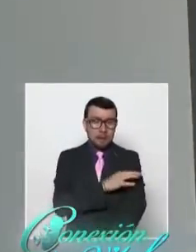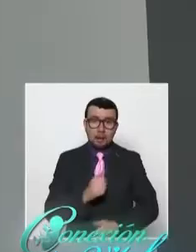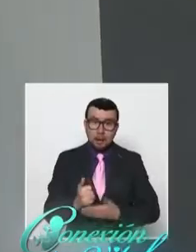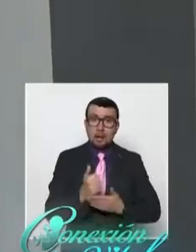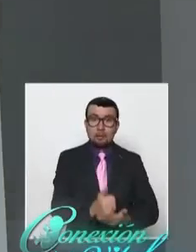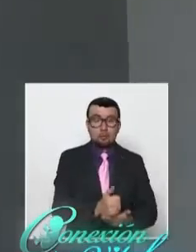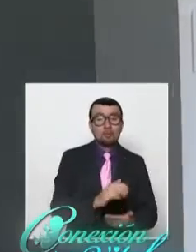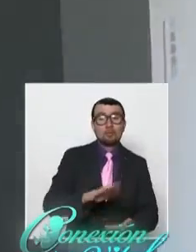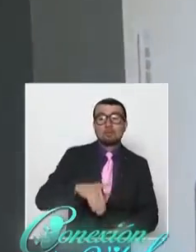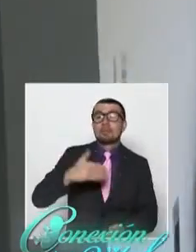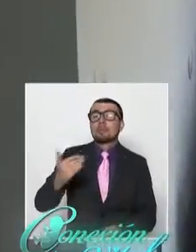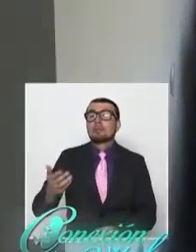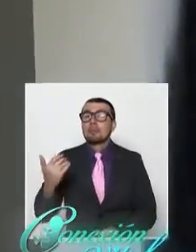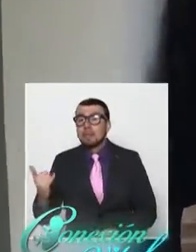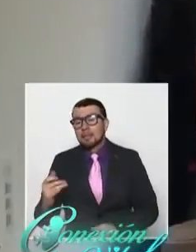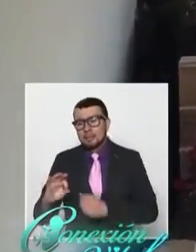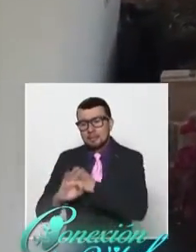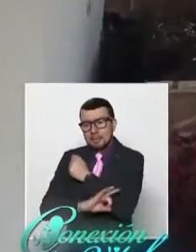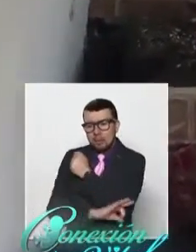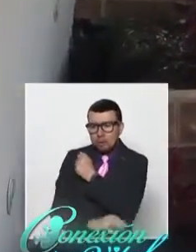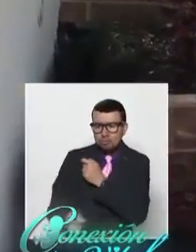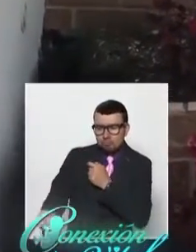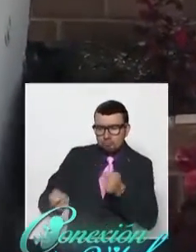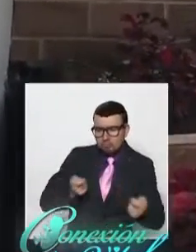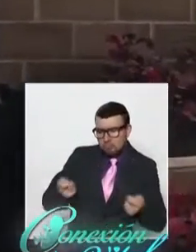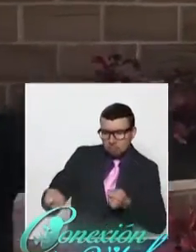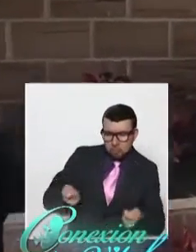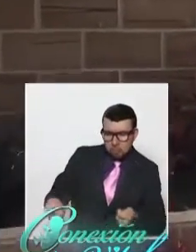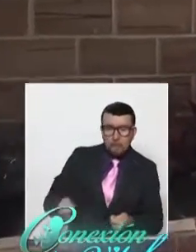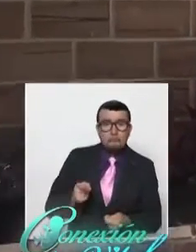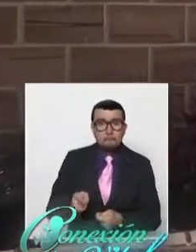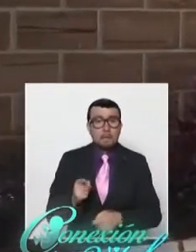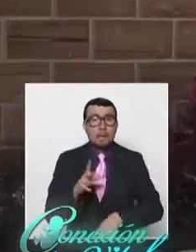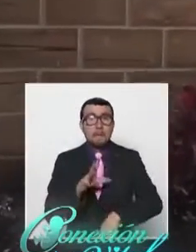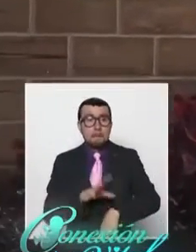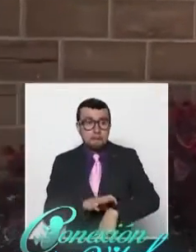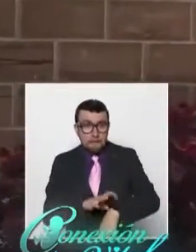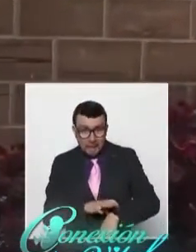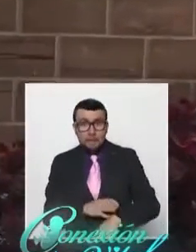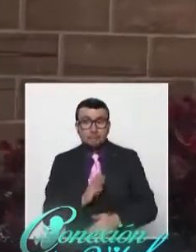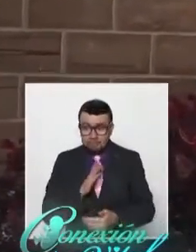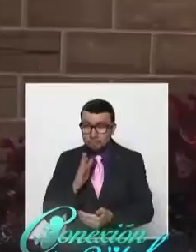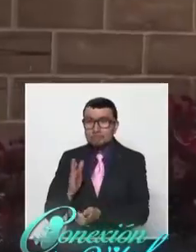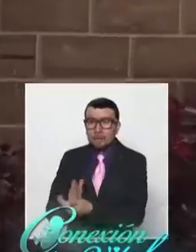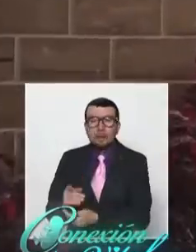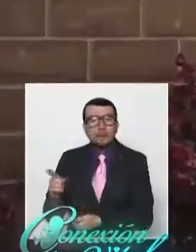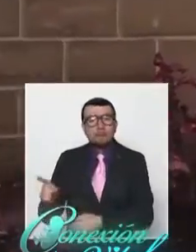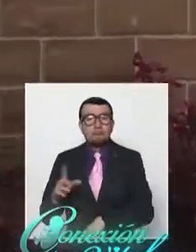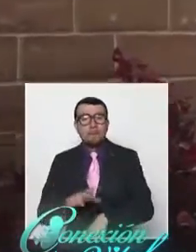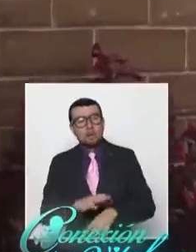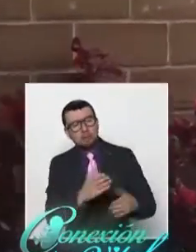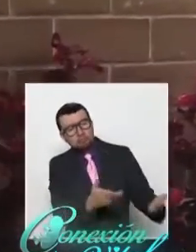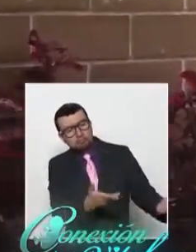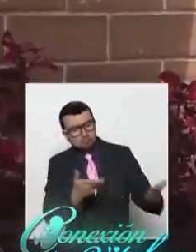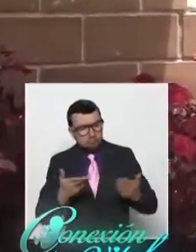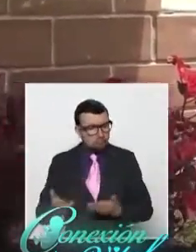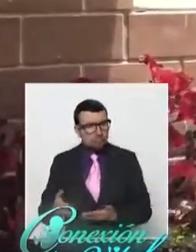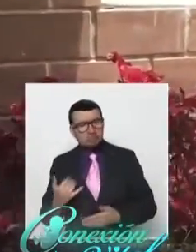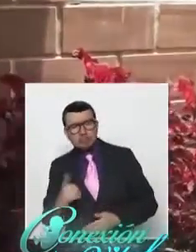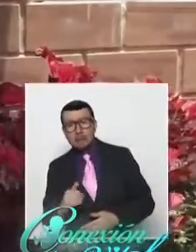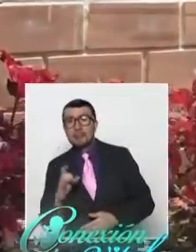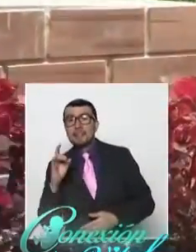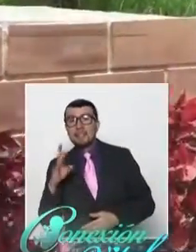psicoterapia, luego de psicoterapia pasan a la consulta médica. El médico recibe al paciente con más de